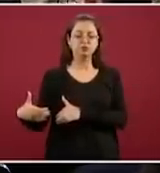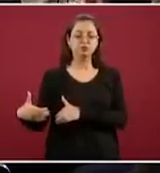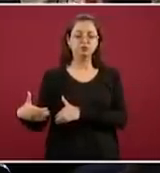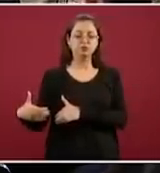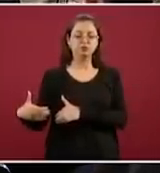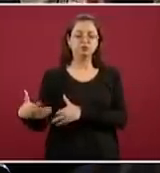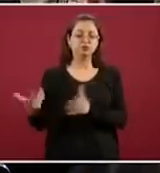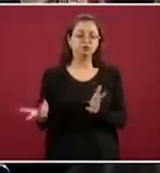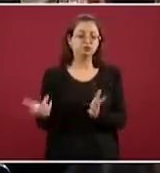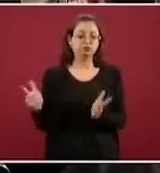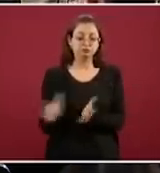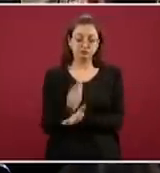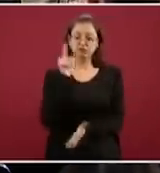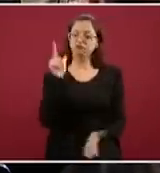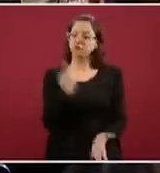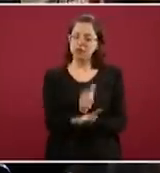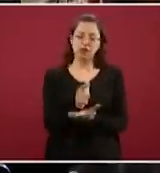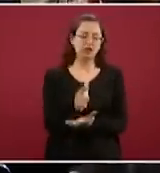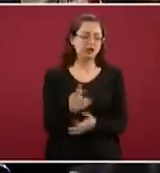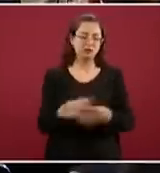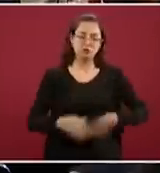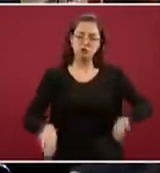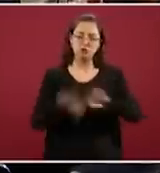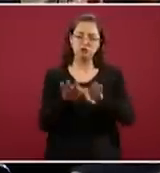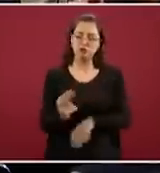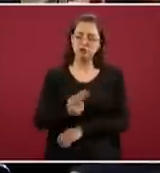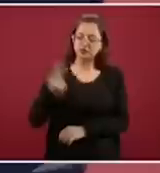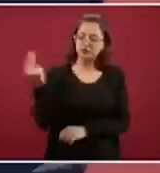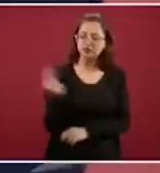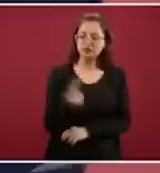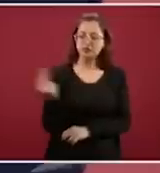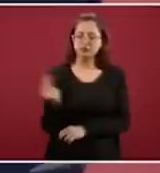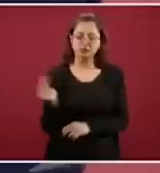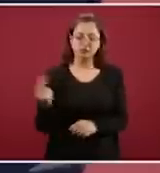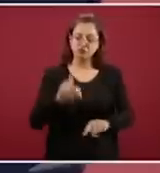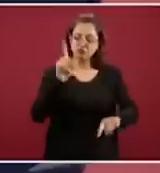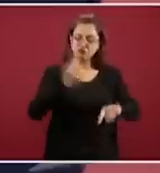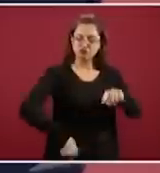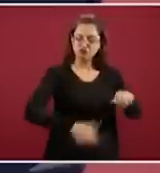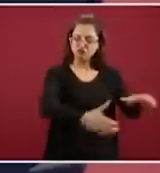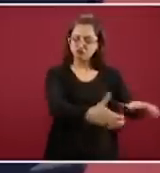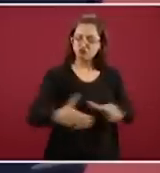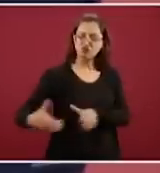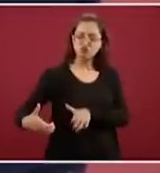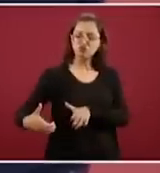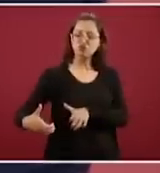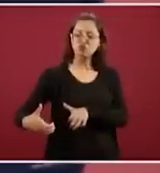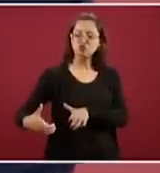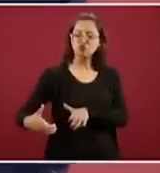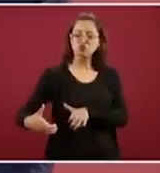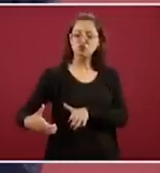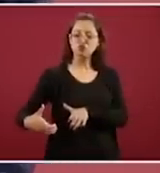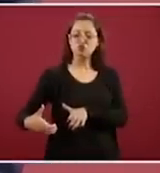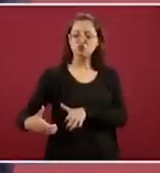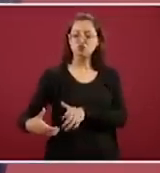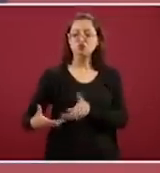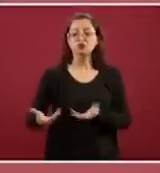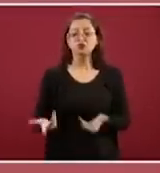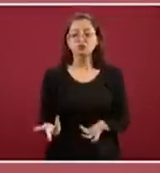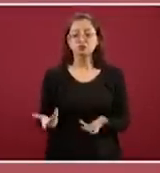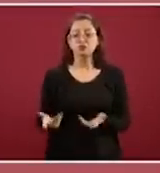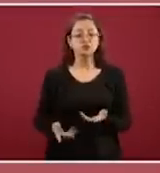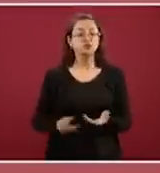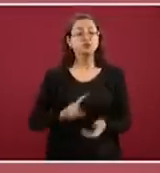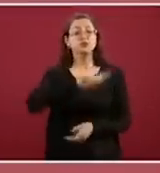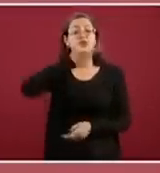que esa ley hacía falta, de extinción de dominio, y que si al